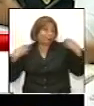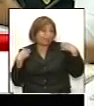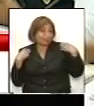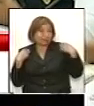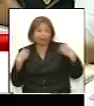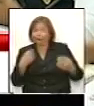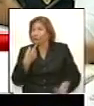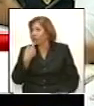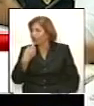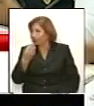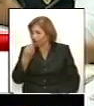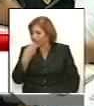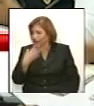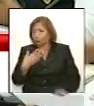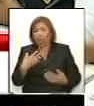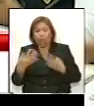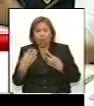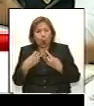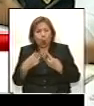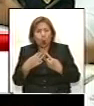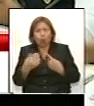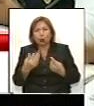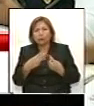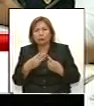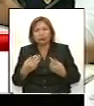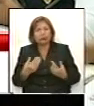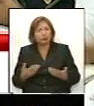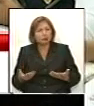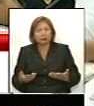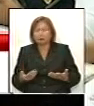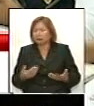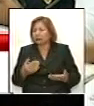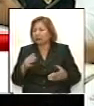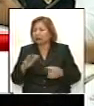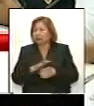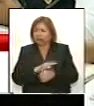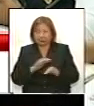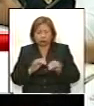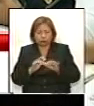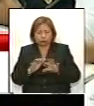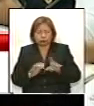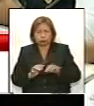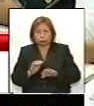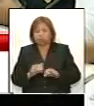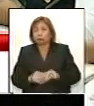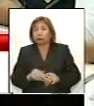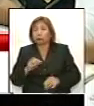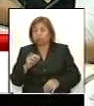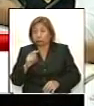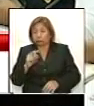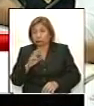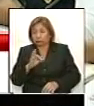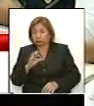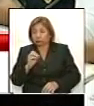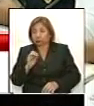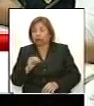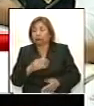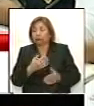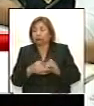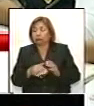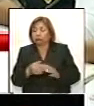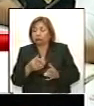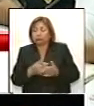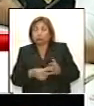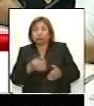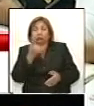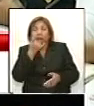reportando casos de acoso y les indicamos que llenen la plataforma. Entonces procedieron a llenar la plataforma. ¿Qué es lo